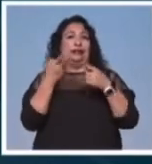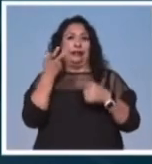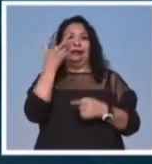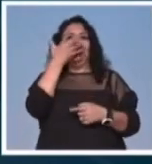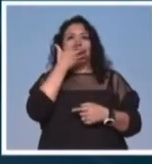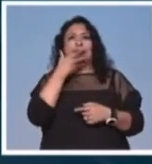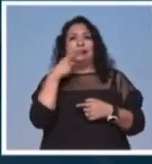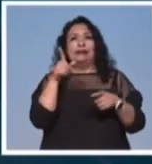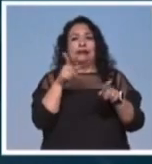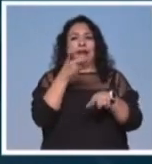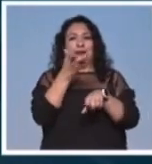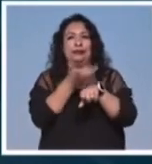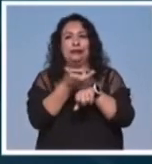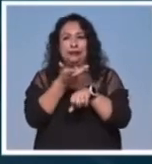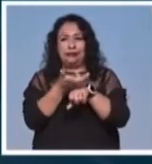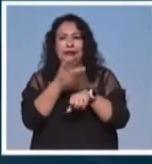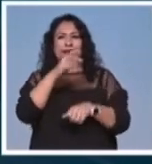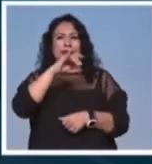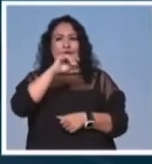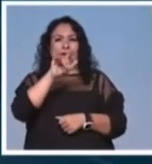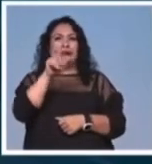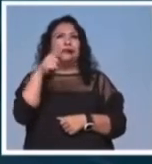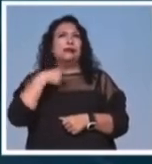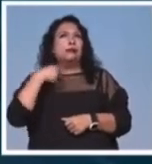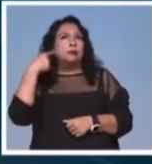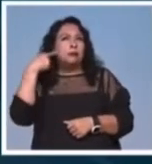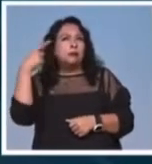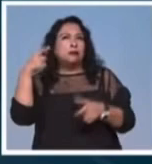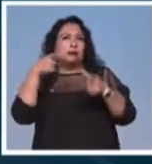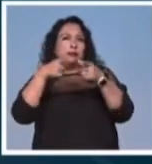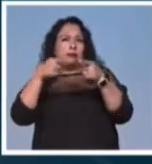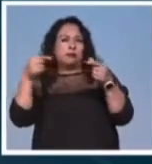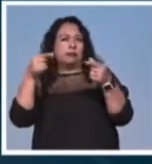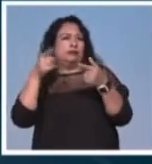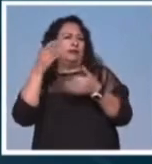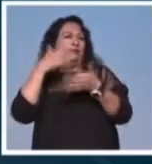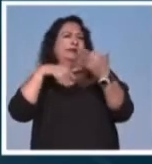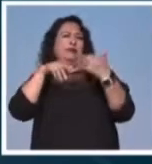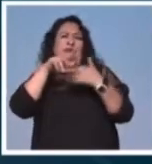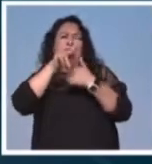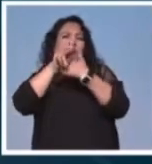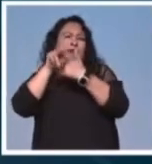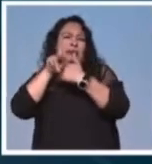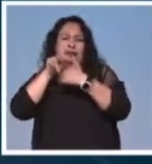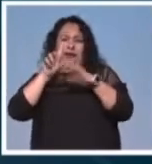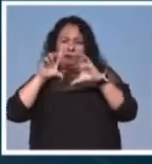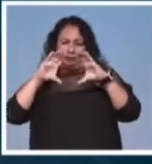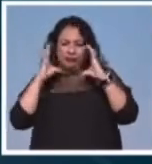americana, lo que es el jazz, que se puede oír en Japón, se puede oír en todas partes del mundo.